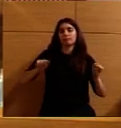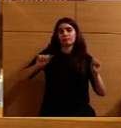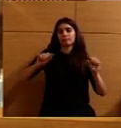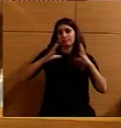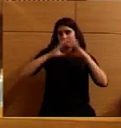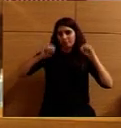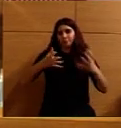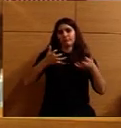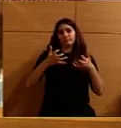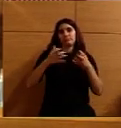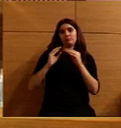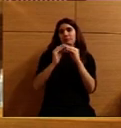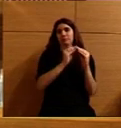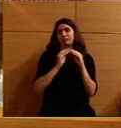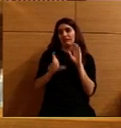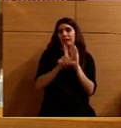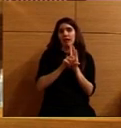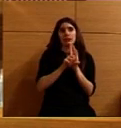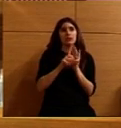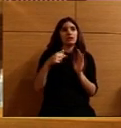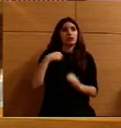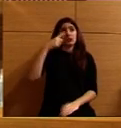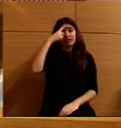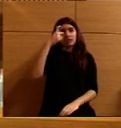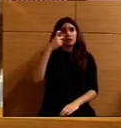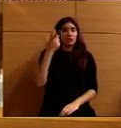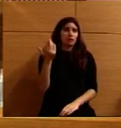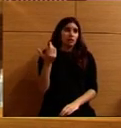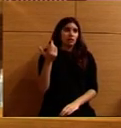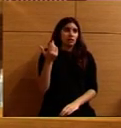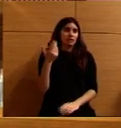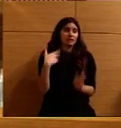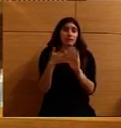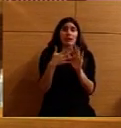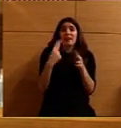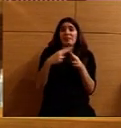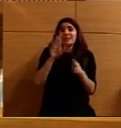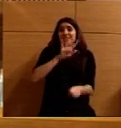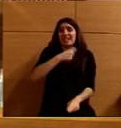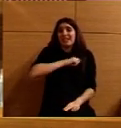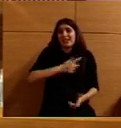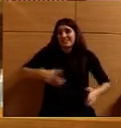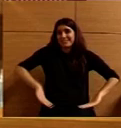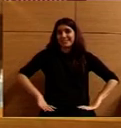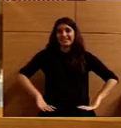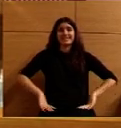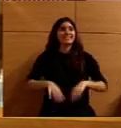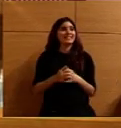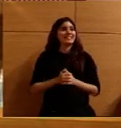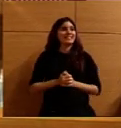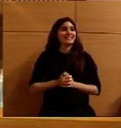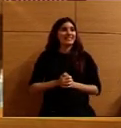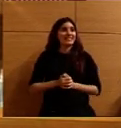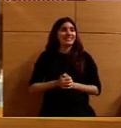y esa ley. Yo creo que los movimientos... Es que claro, voy a hablar de política nacional y yo voy a ser coherente. Como